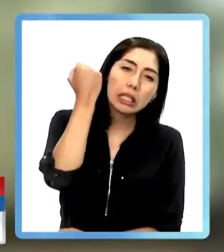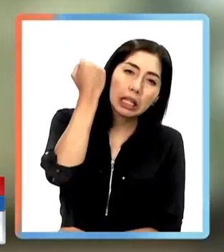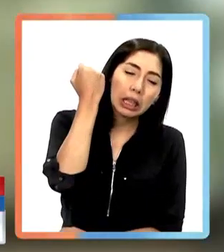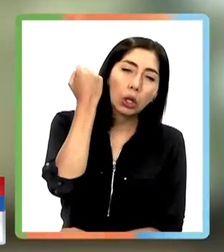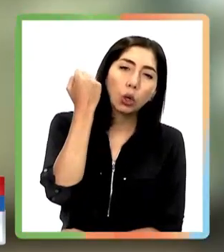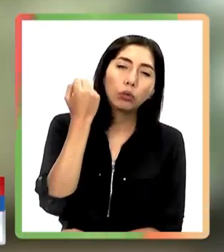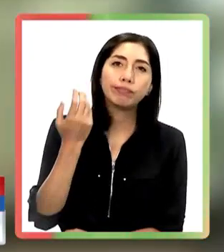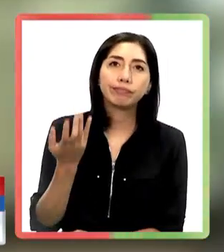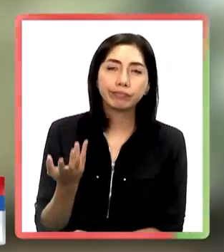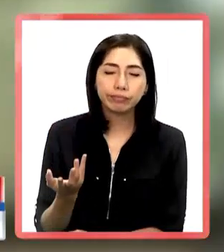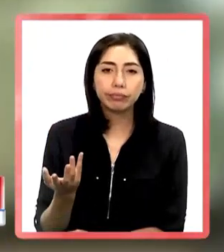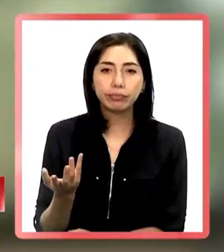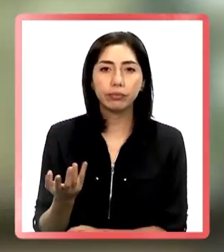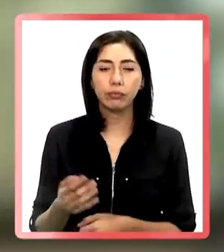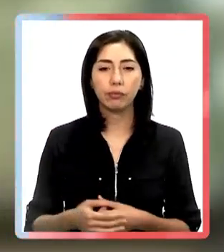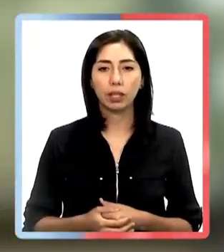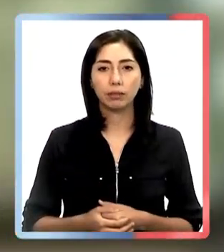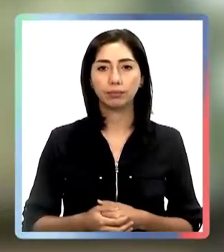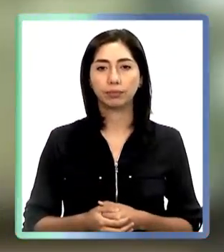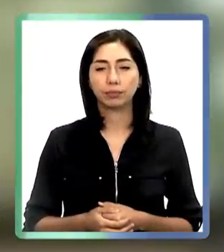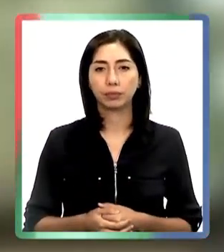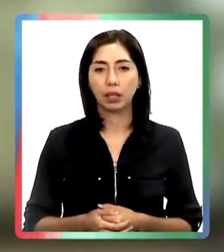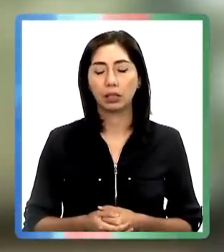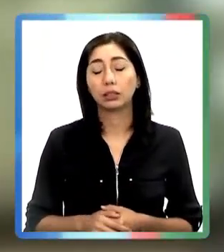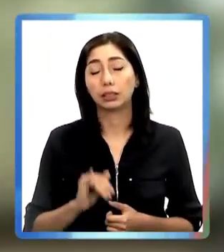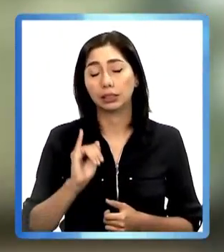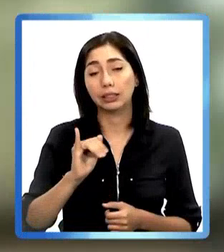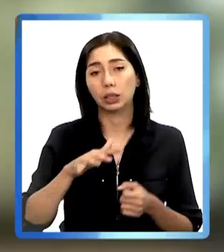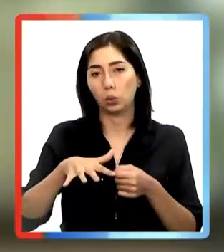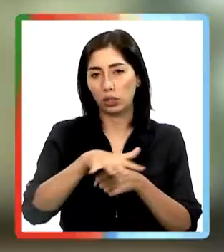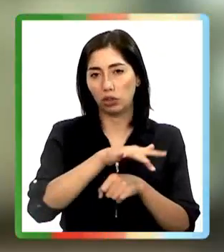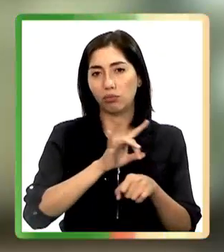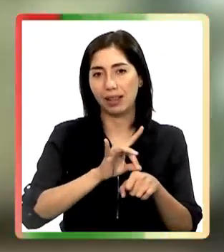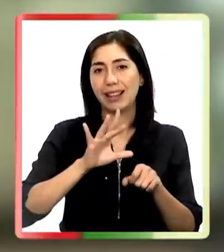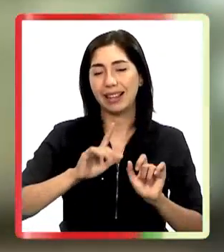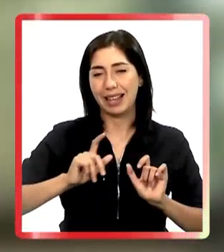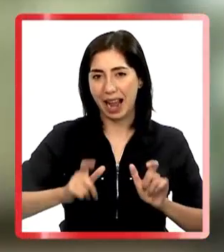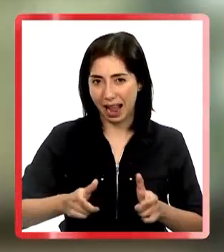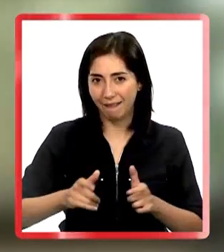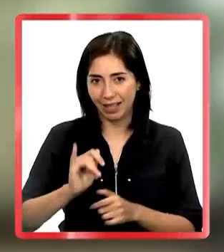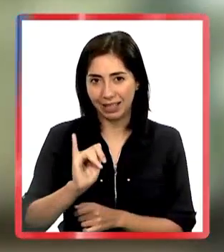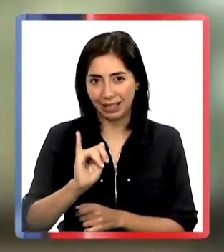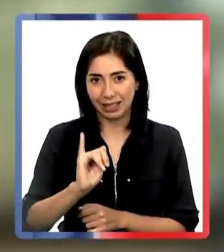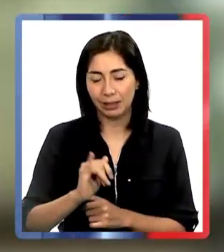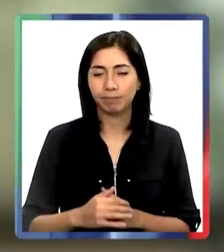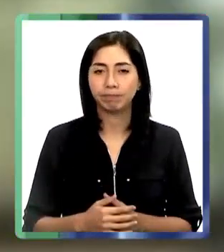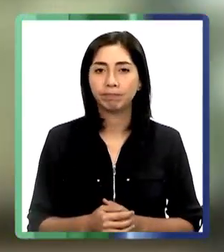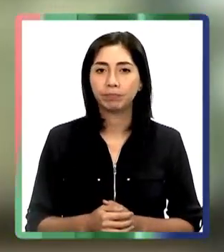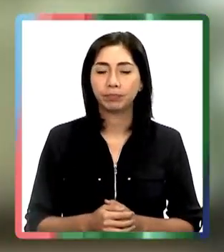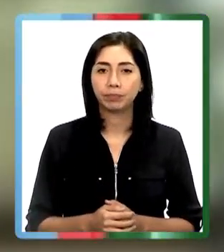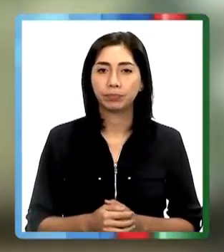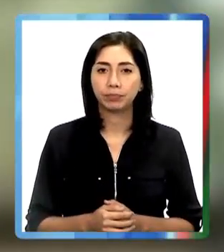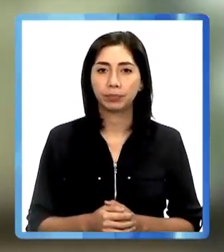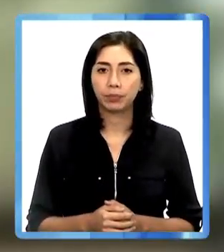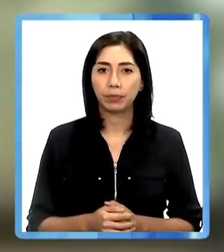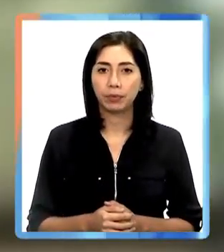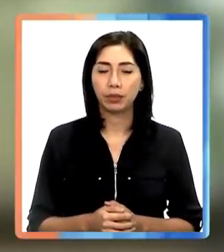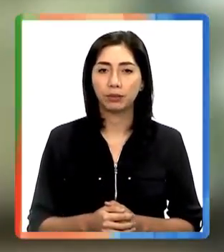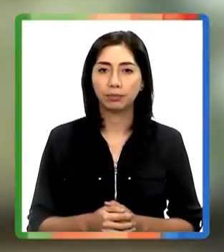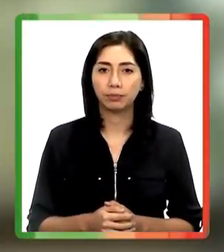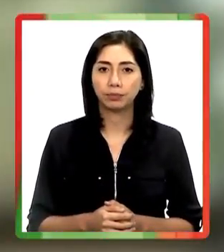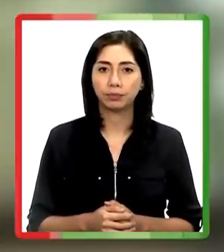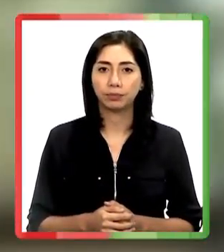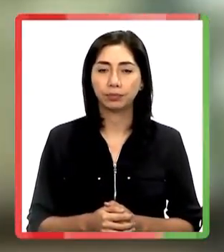el suicidio, el intento de suicidio es, por supuesto, que un síntoma grave de una eventual enfermedad